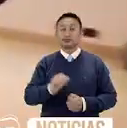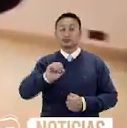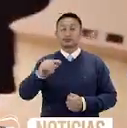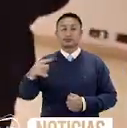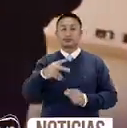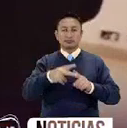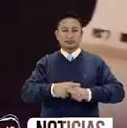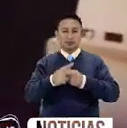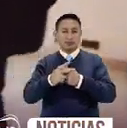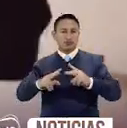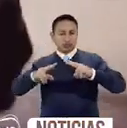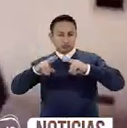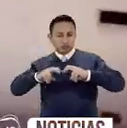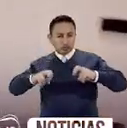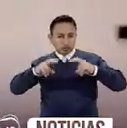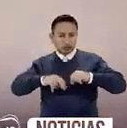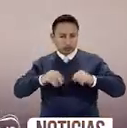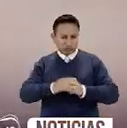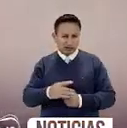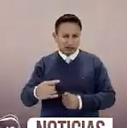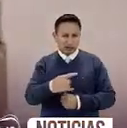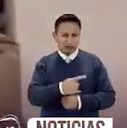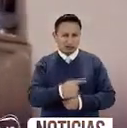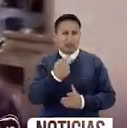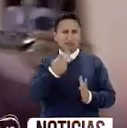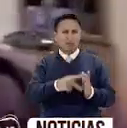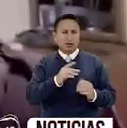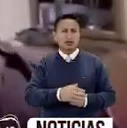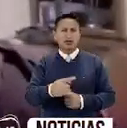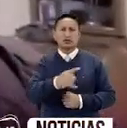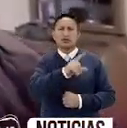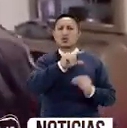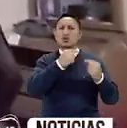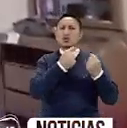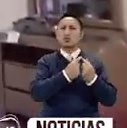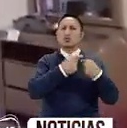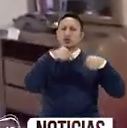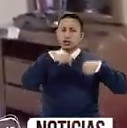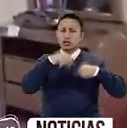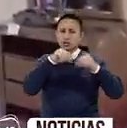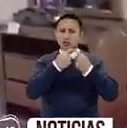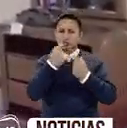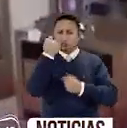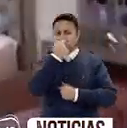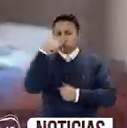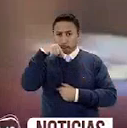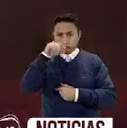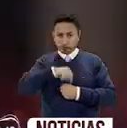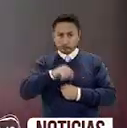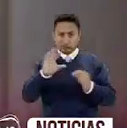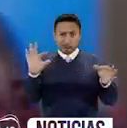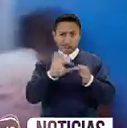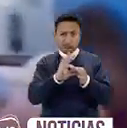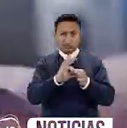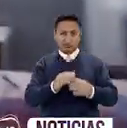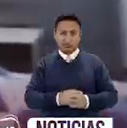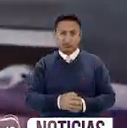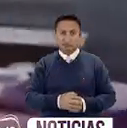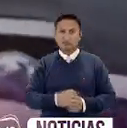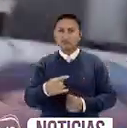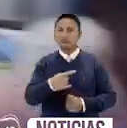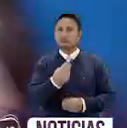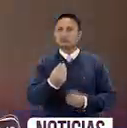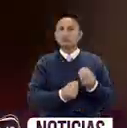las indagaciones para atar cabos de supuestos nexos con grupos dedicados al narcotráfico en Ecuador y sobre todo para conocer cuáles eran